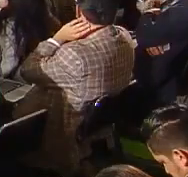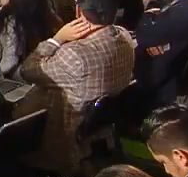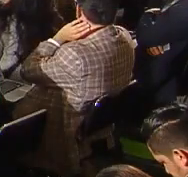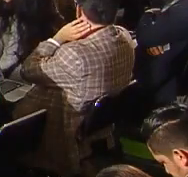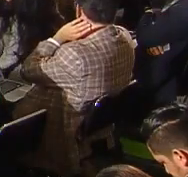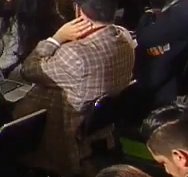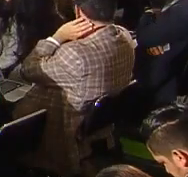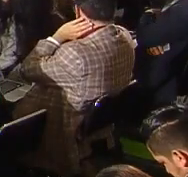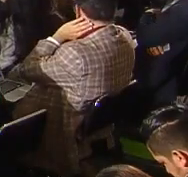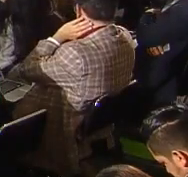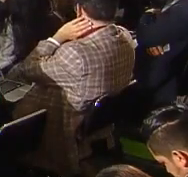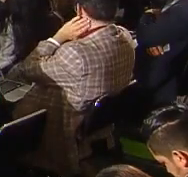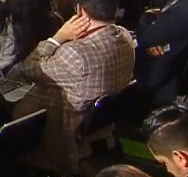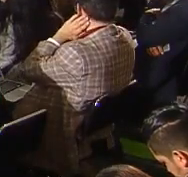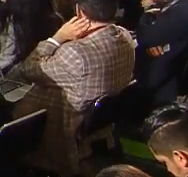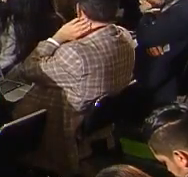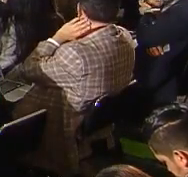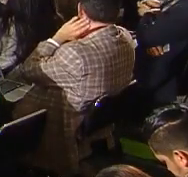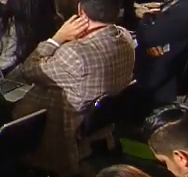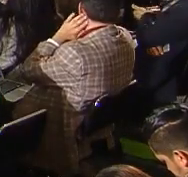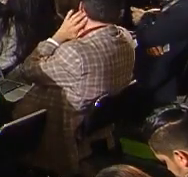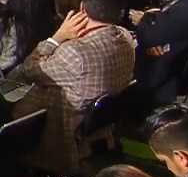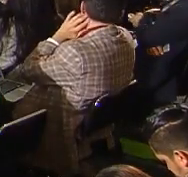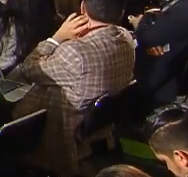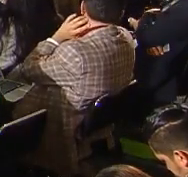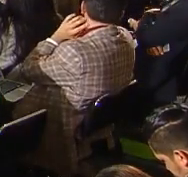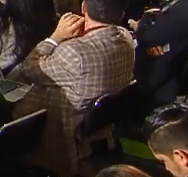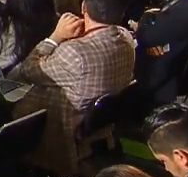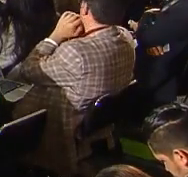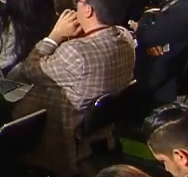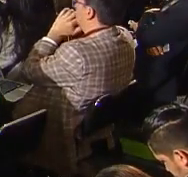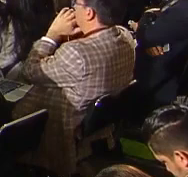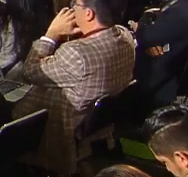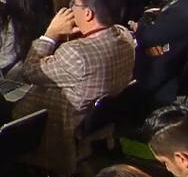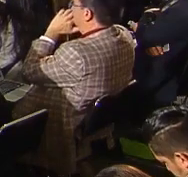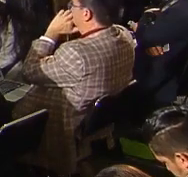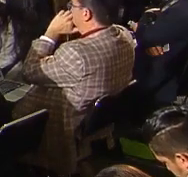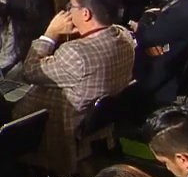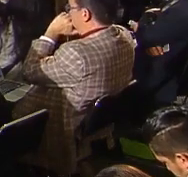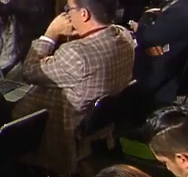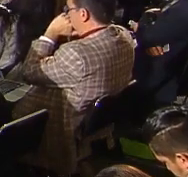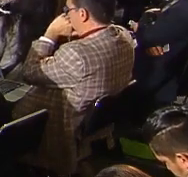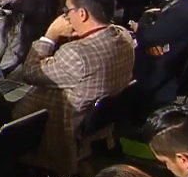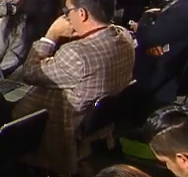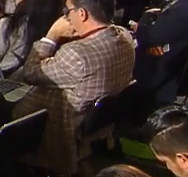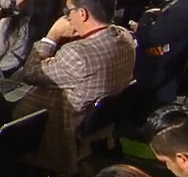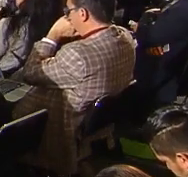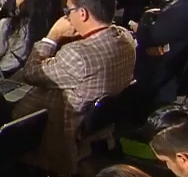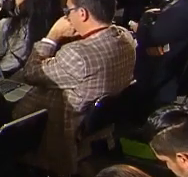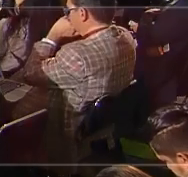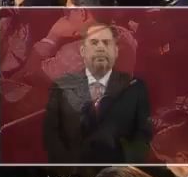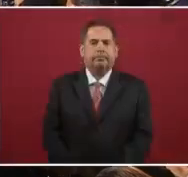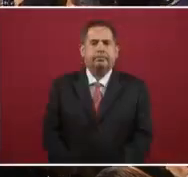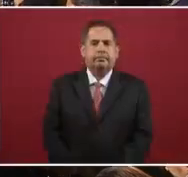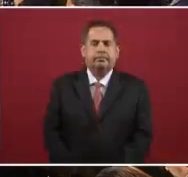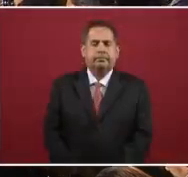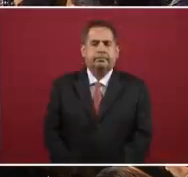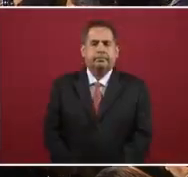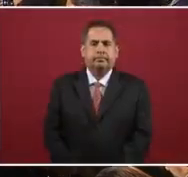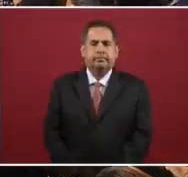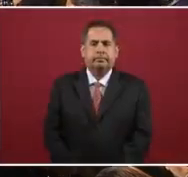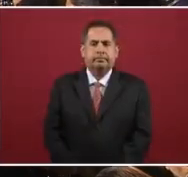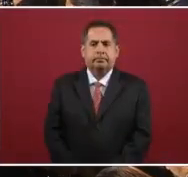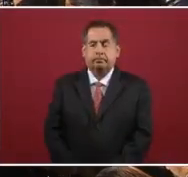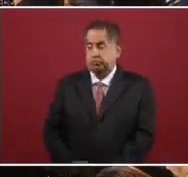está incurriendo en corrupción, ¿tiene contemplado al personal encubierto? Gracias, señor. Sí. Contesta la